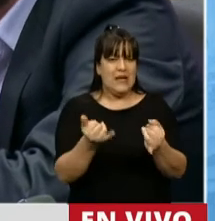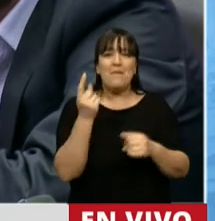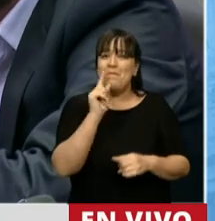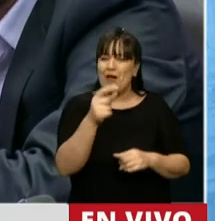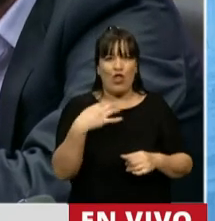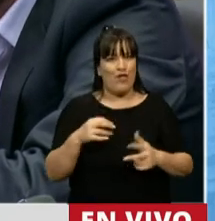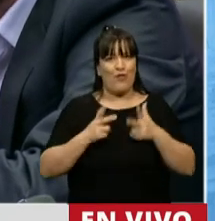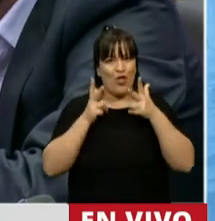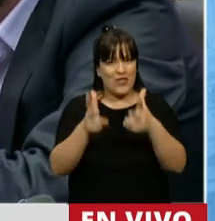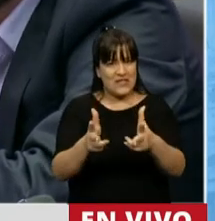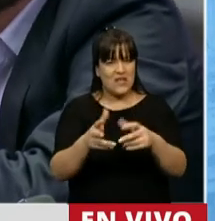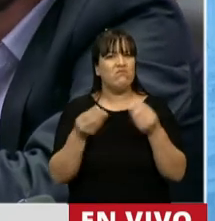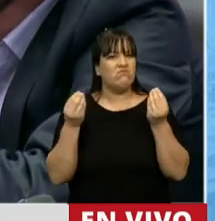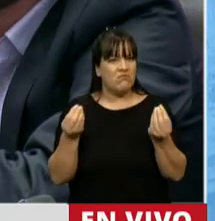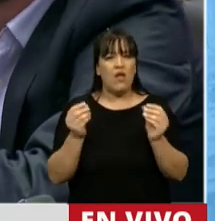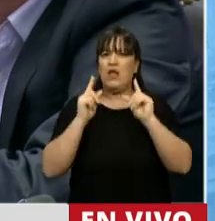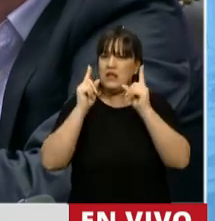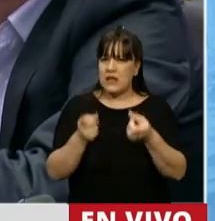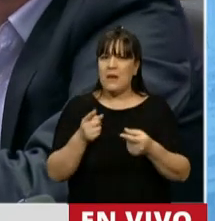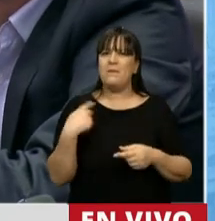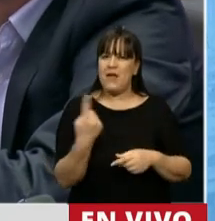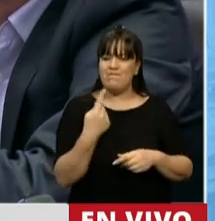decir que también existe